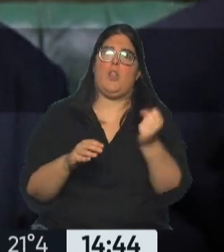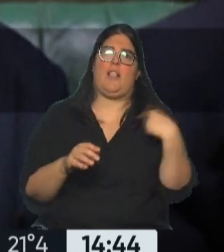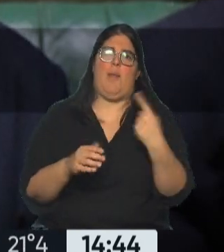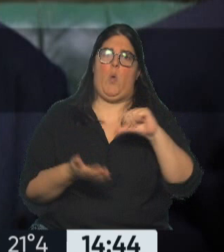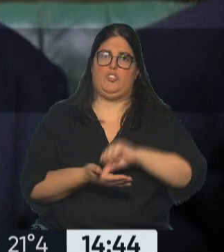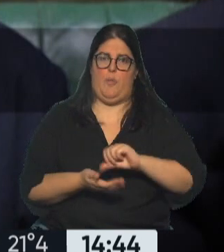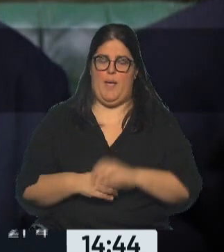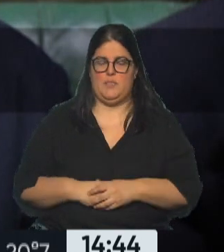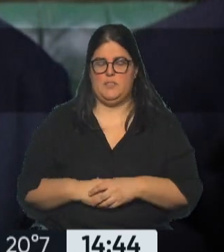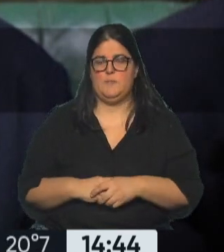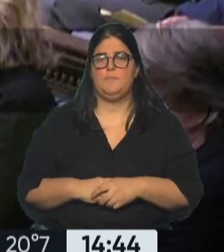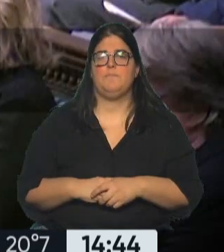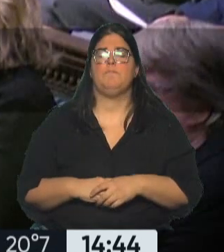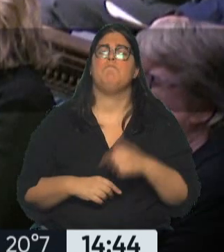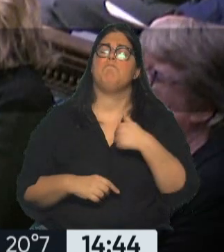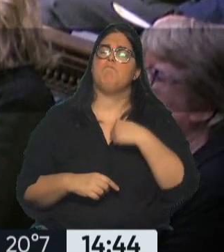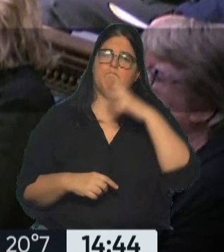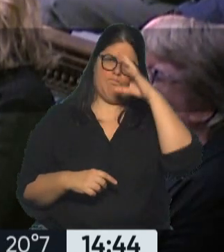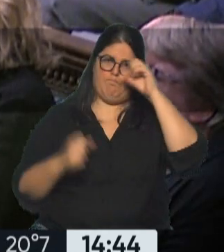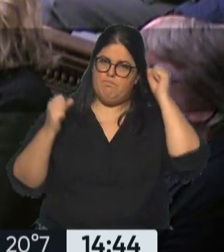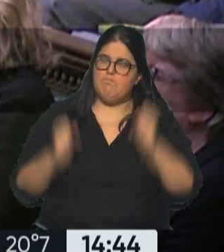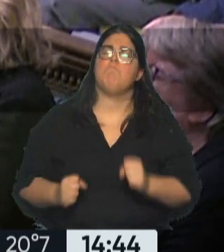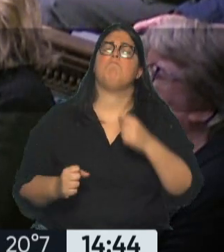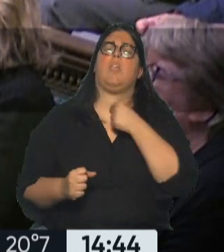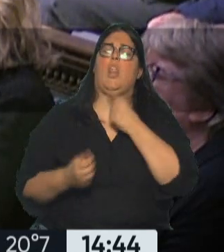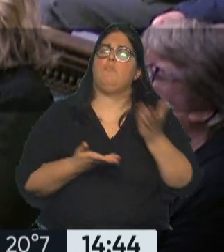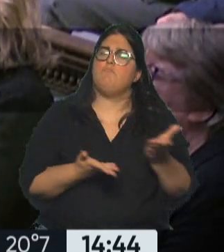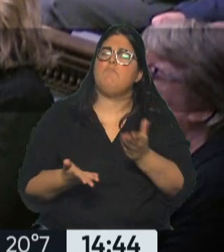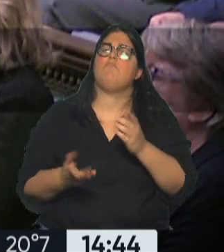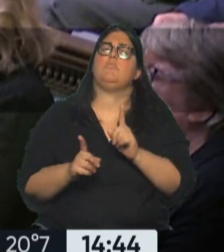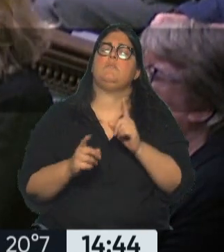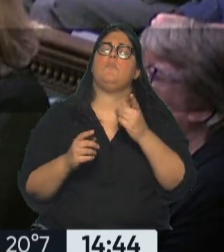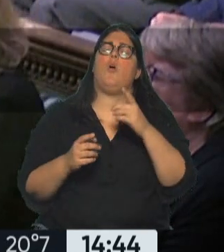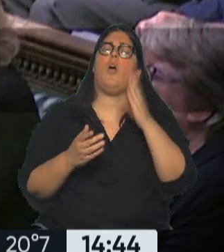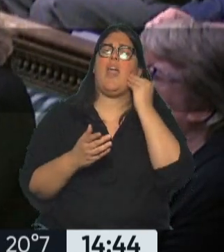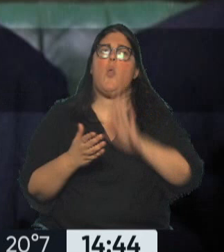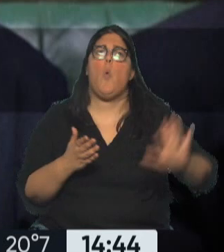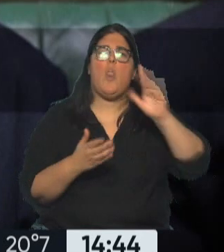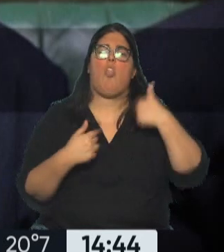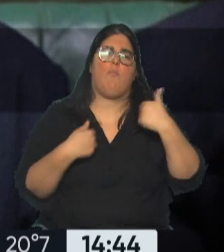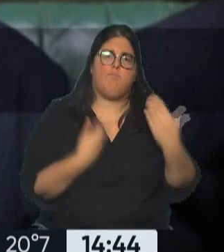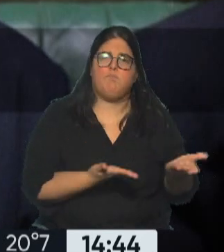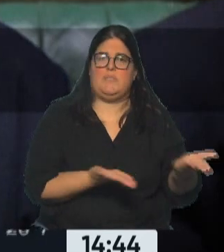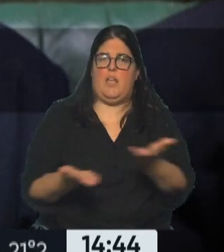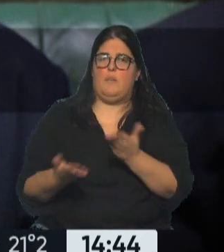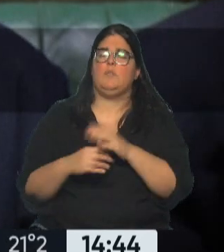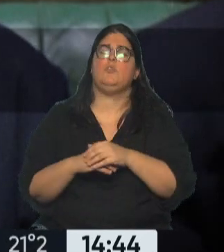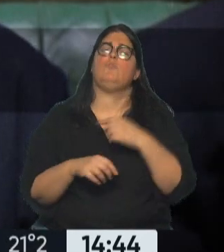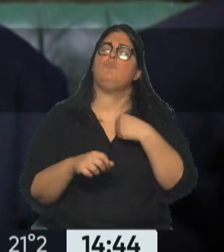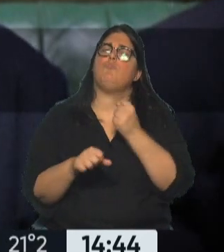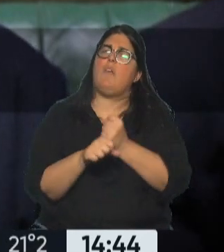our country. I am determined to deliver for everybody across our United Kingdom. I will